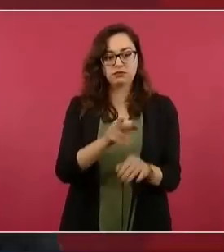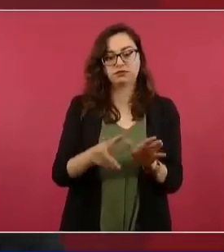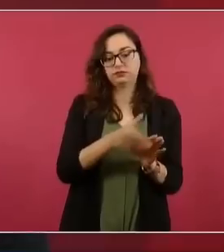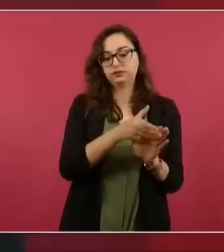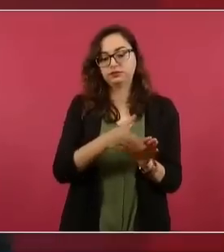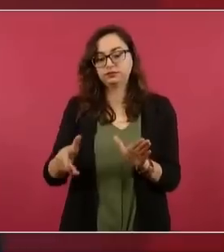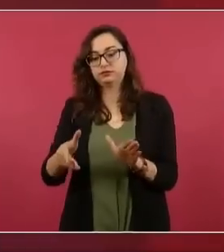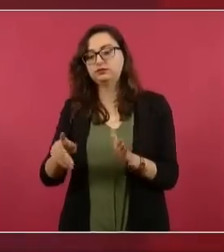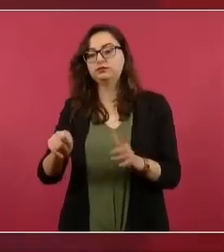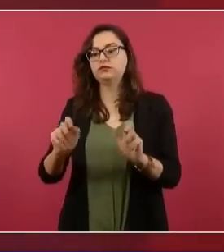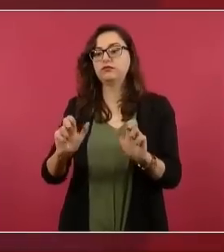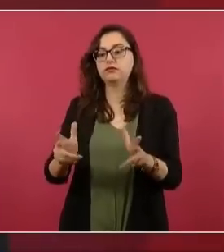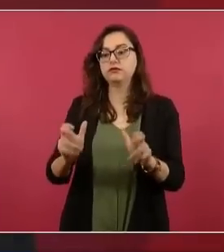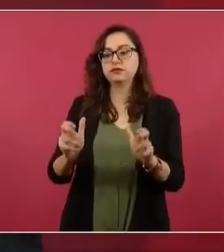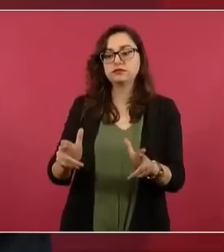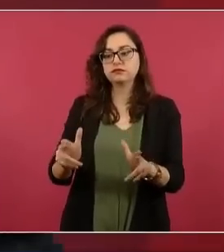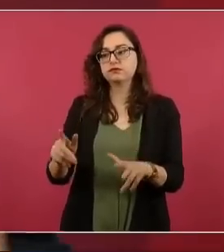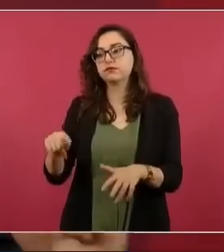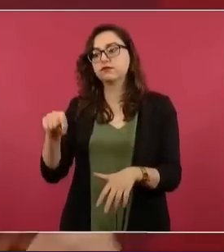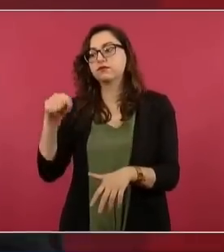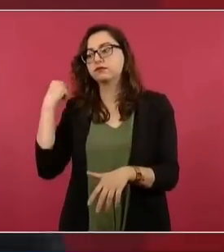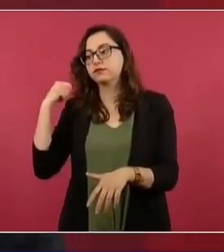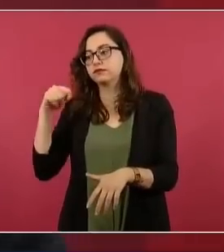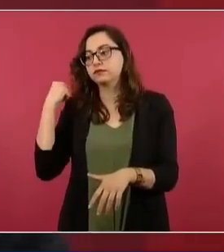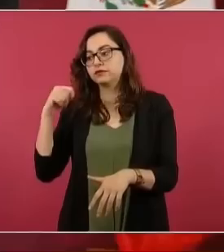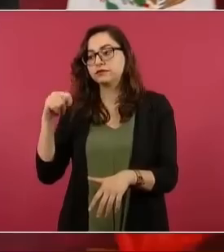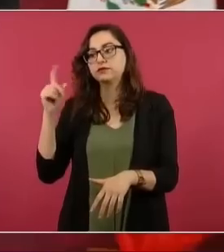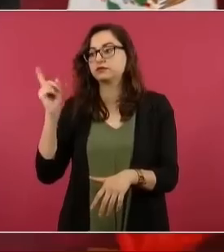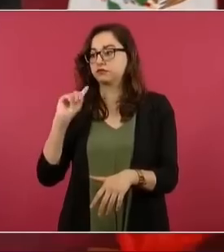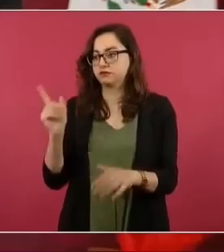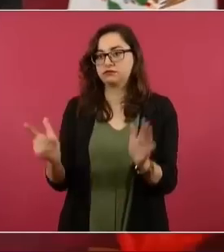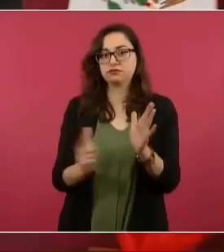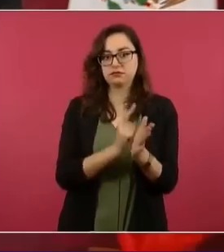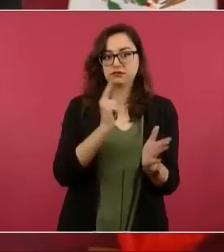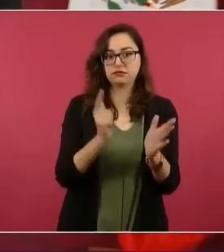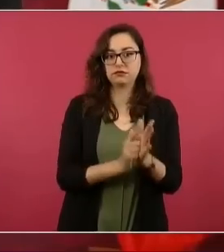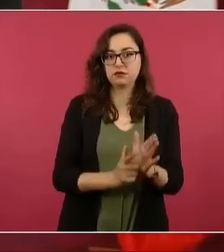en Zacatecas, como existe en todos los estados,